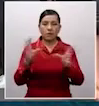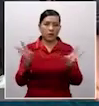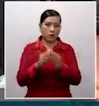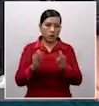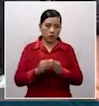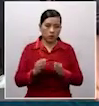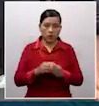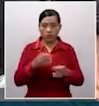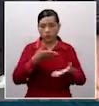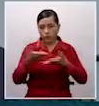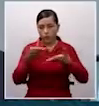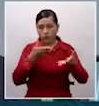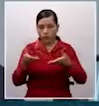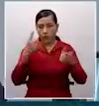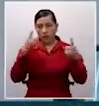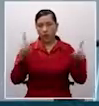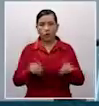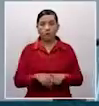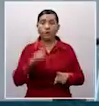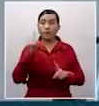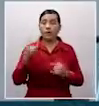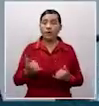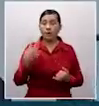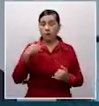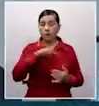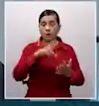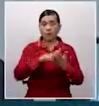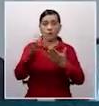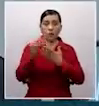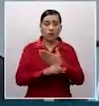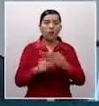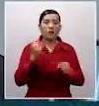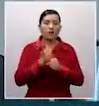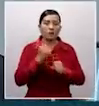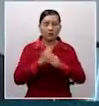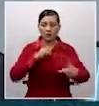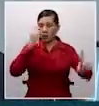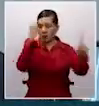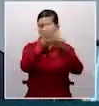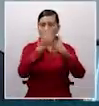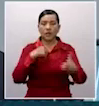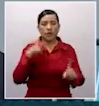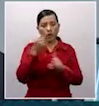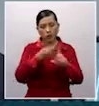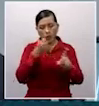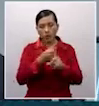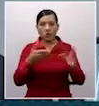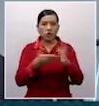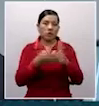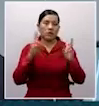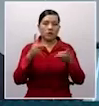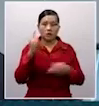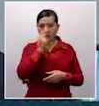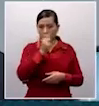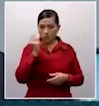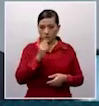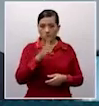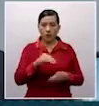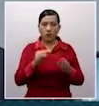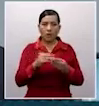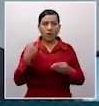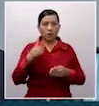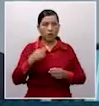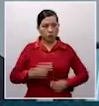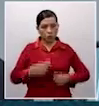los objetivos del programa es combatir, por supuesto, el narcotráfico a través del aprendizaje entre pares, ¿no? Hay que golpear al